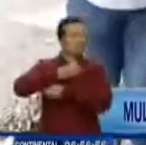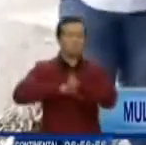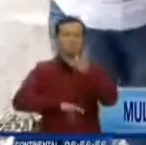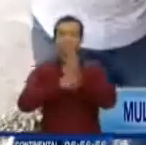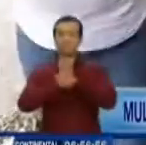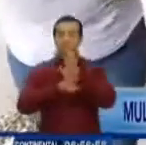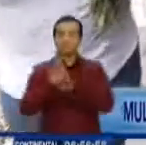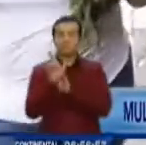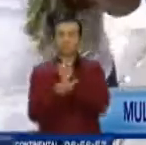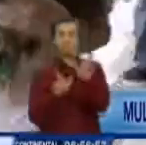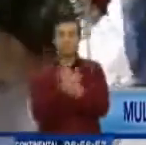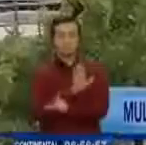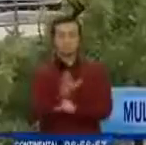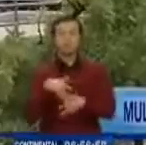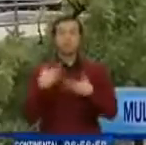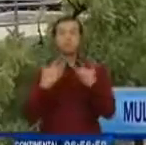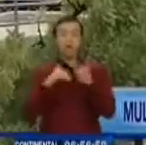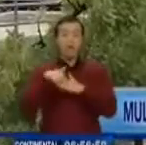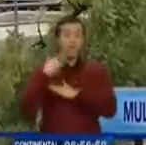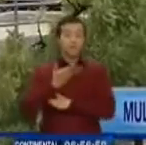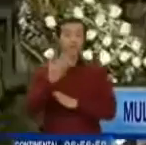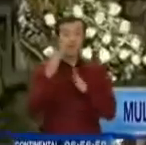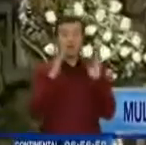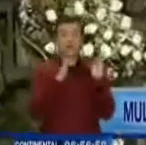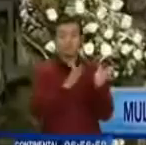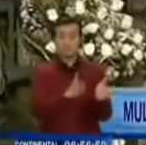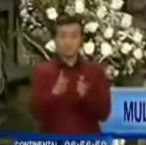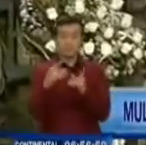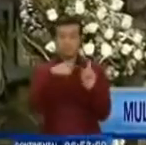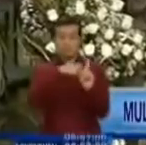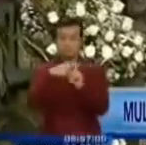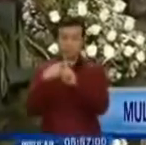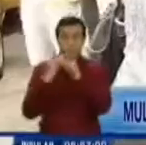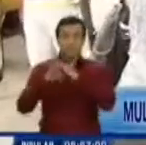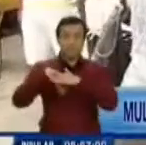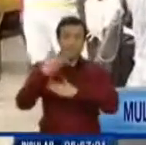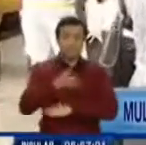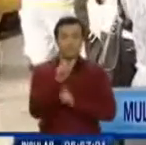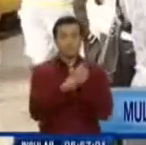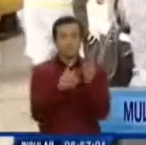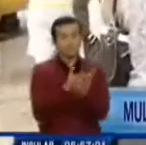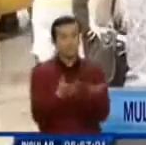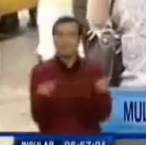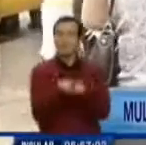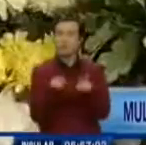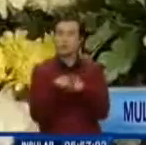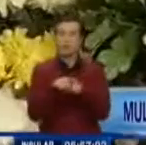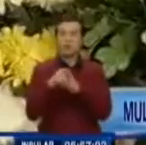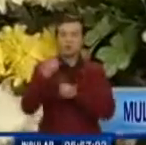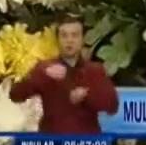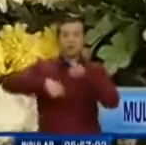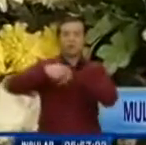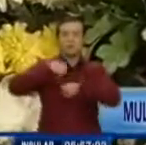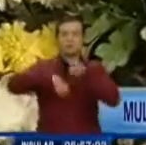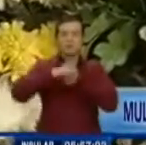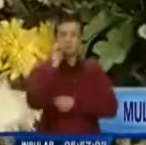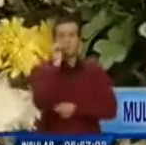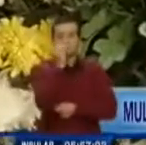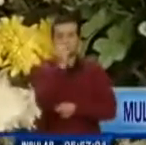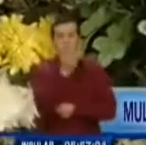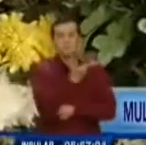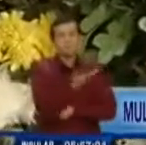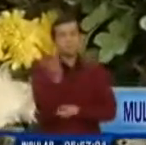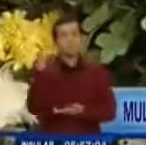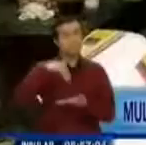vendedores informales volcados en los exteriores de los cementerios, así como los comerciantes del mercado de flores de las calles Machal y Piedrahita, centro